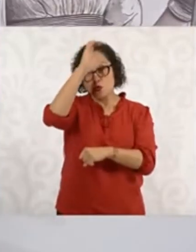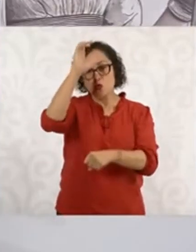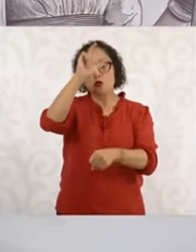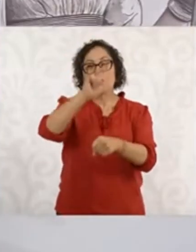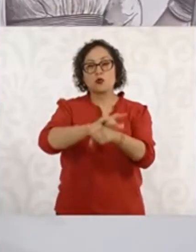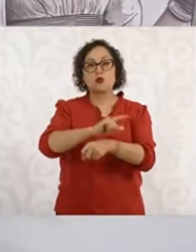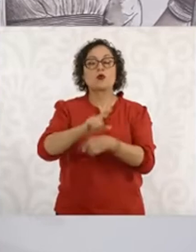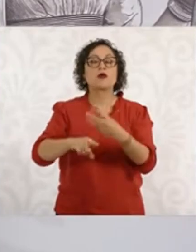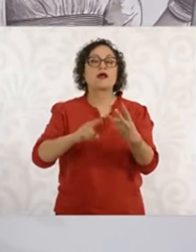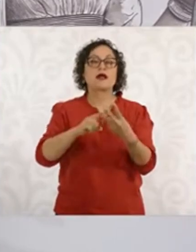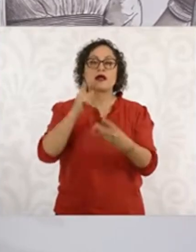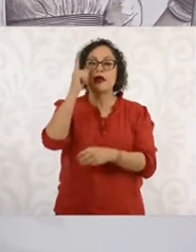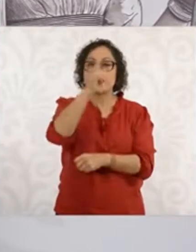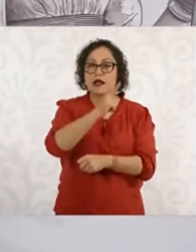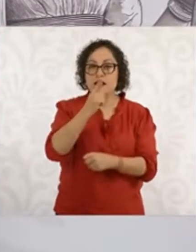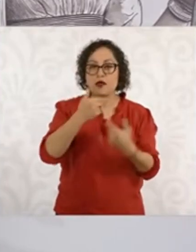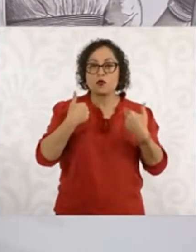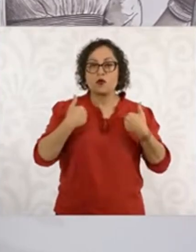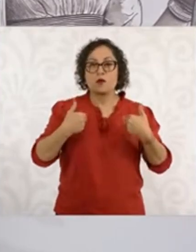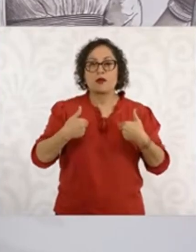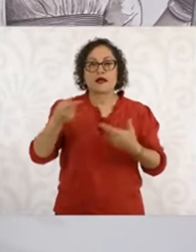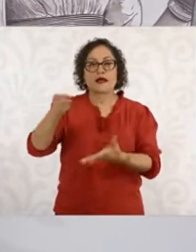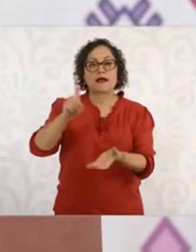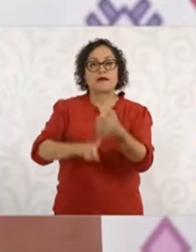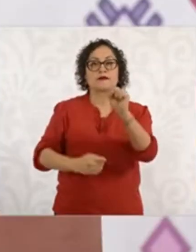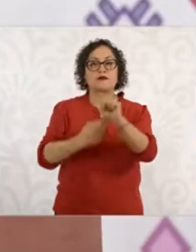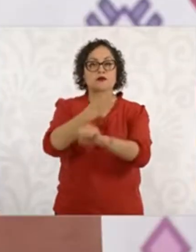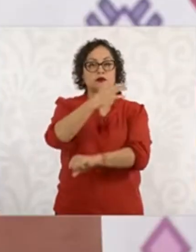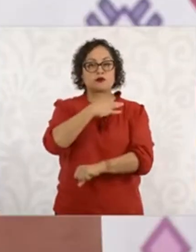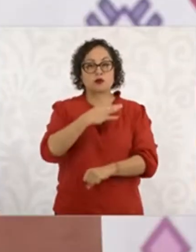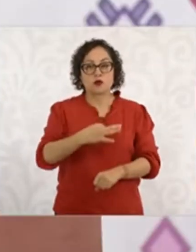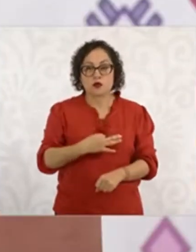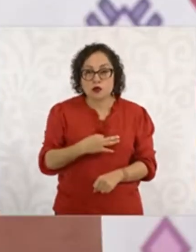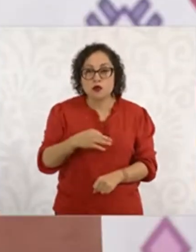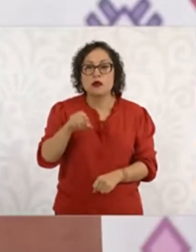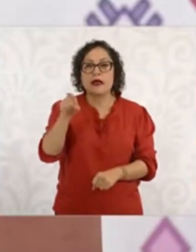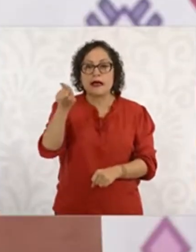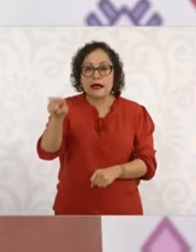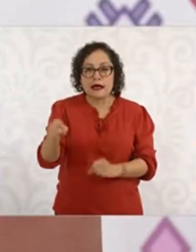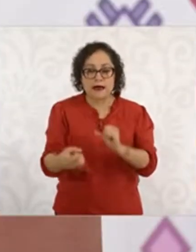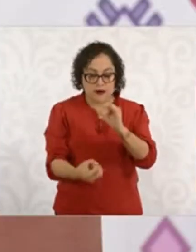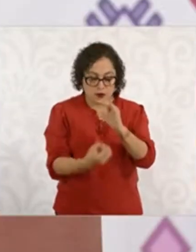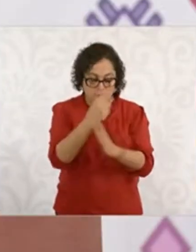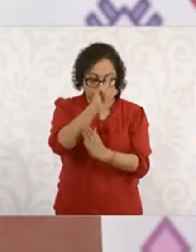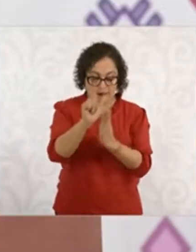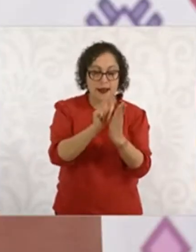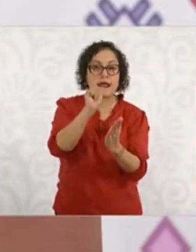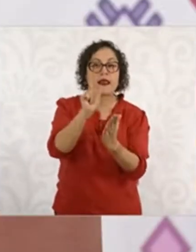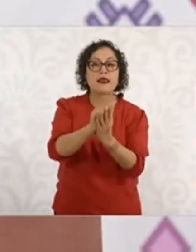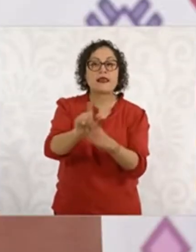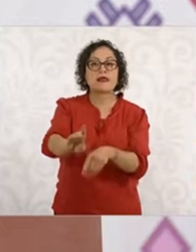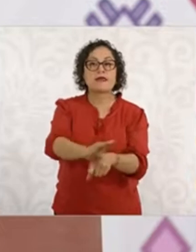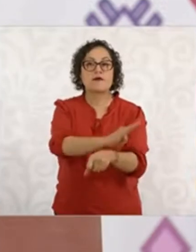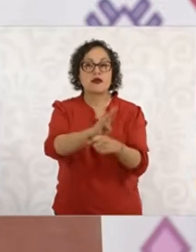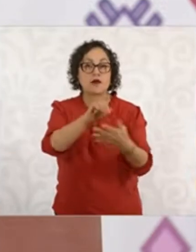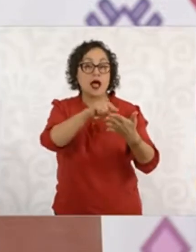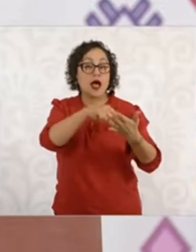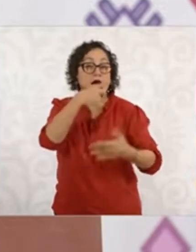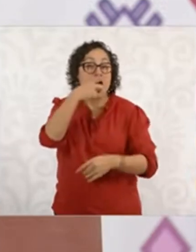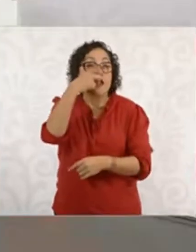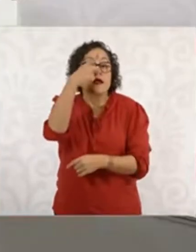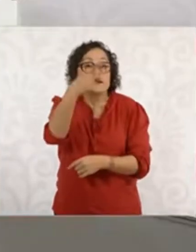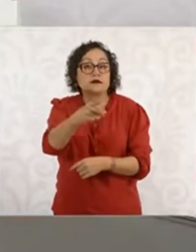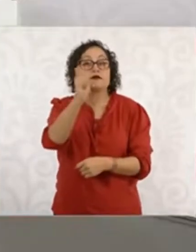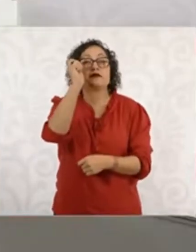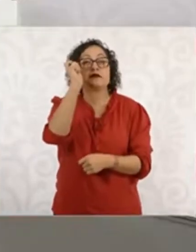Humanidades de Toluca, él creó una ley benéfica en donde garantizaba a quienes